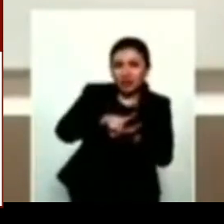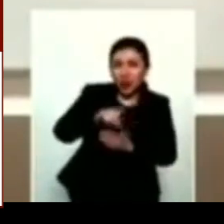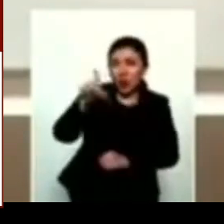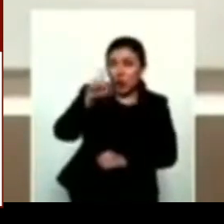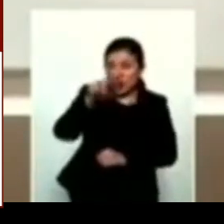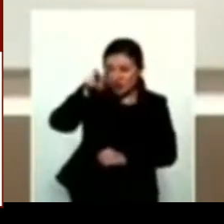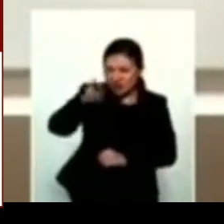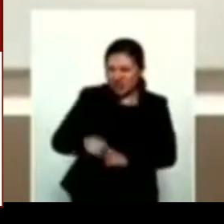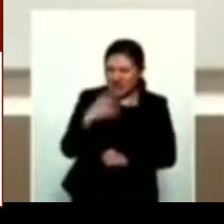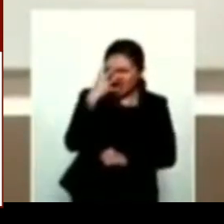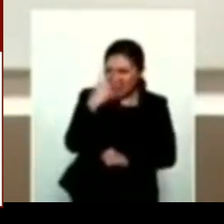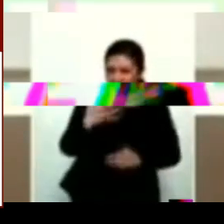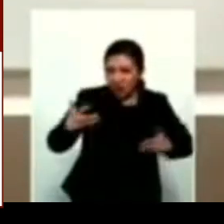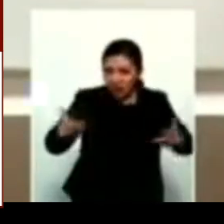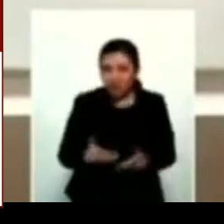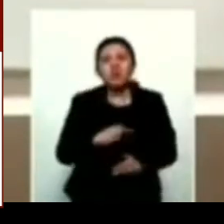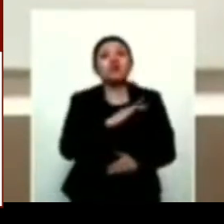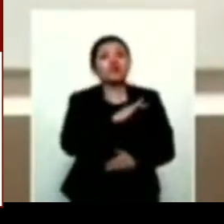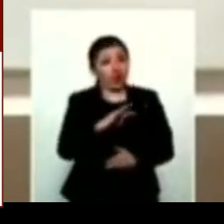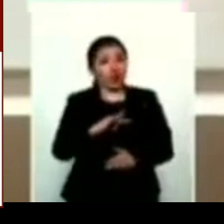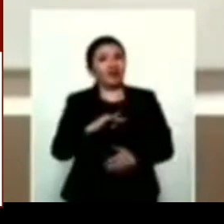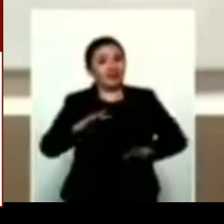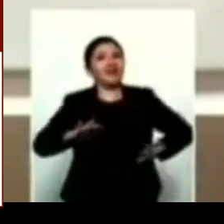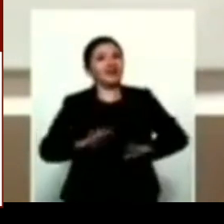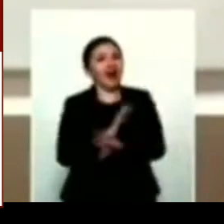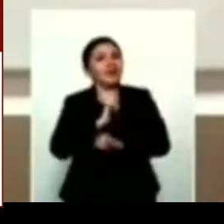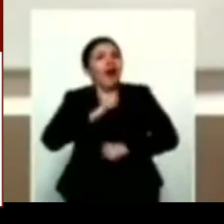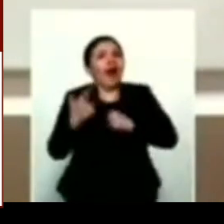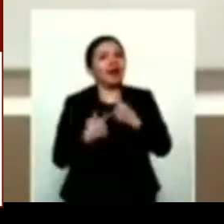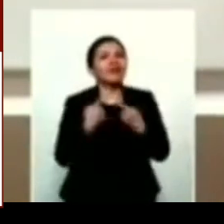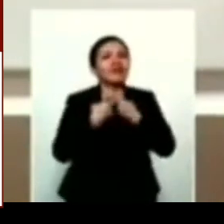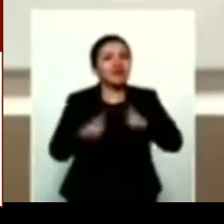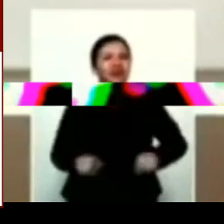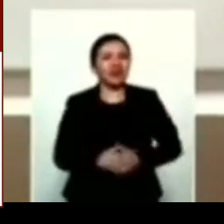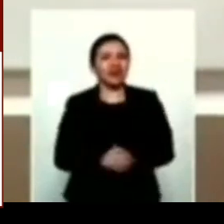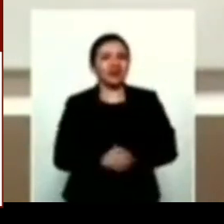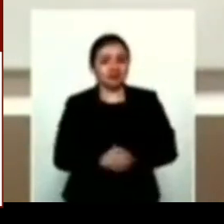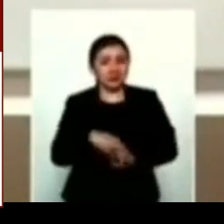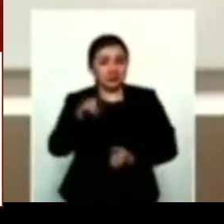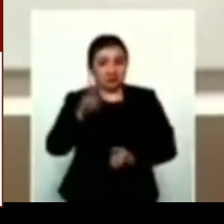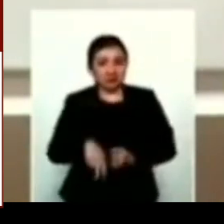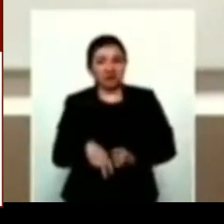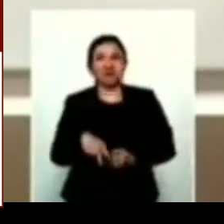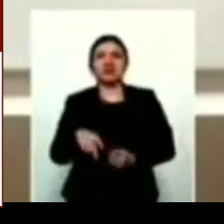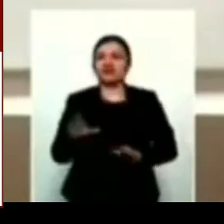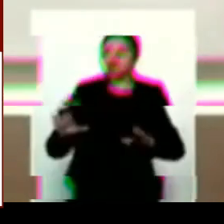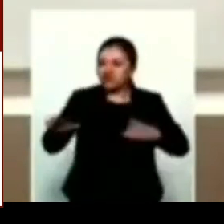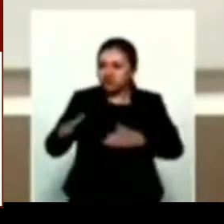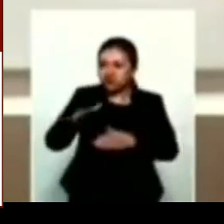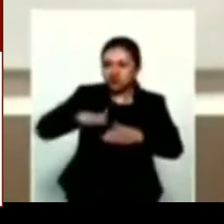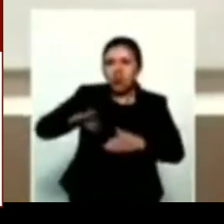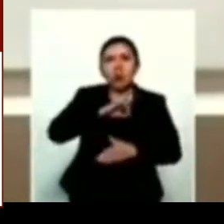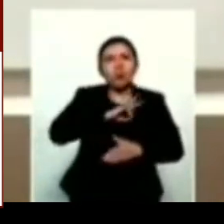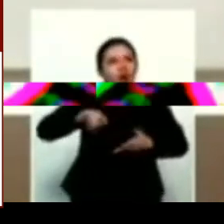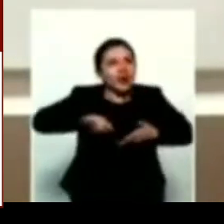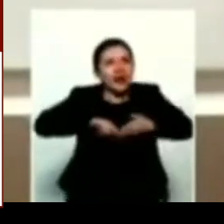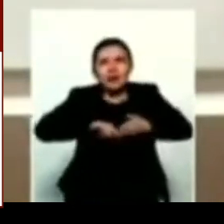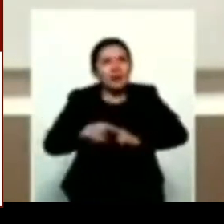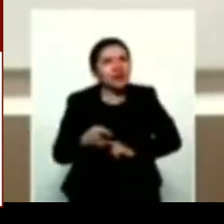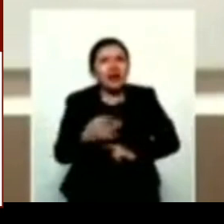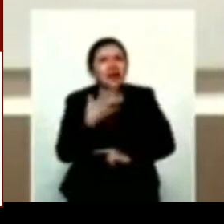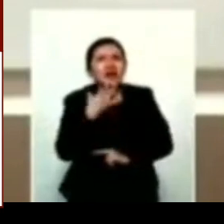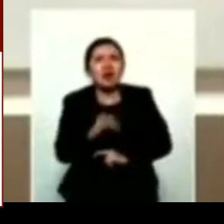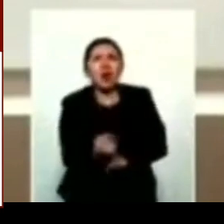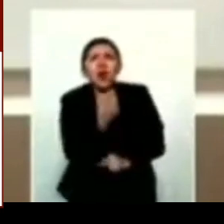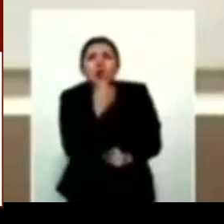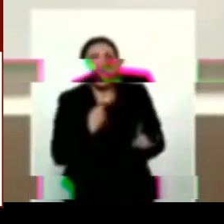se toma en serio, puede hacer diferencia. Cómo en un órgano colegiado se puede empezar desde la minoría de